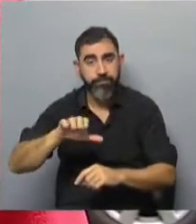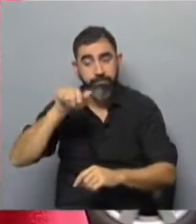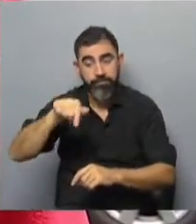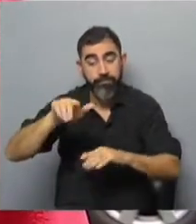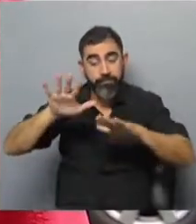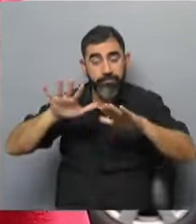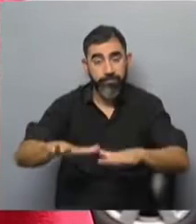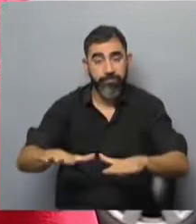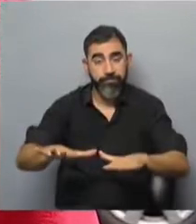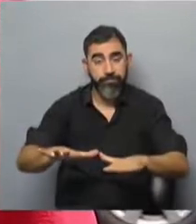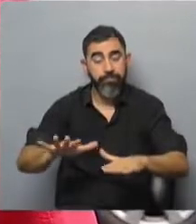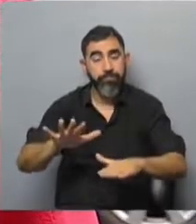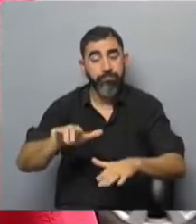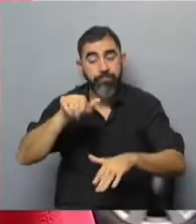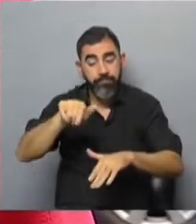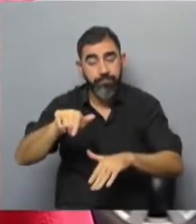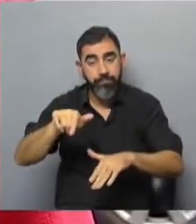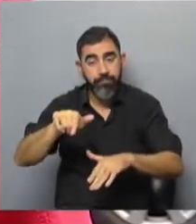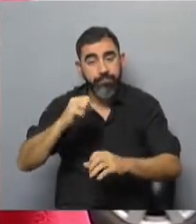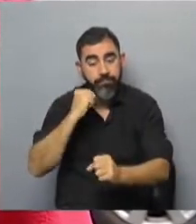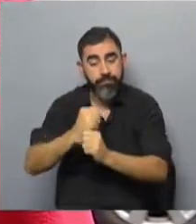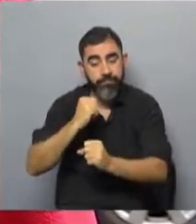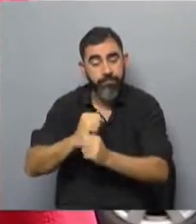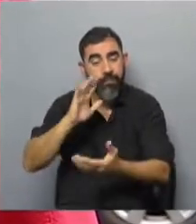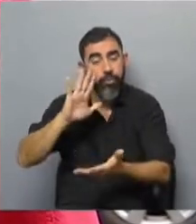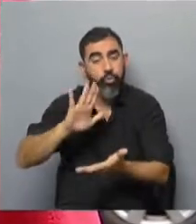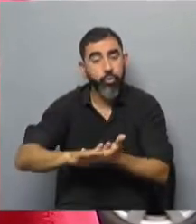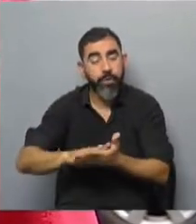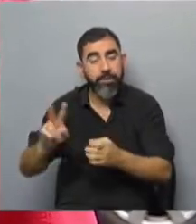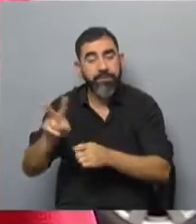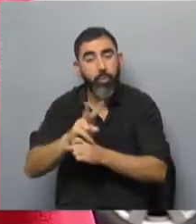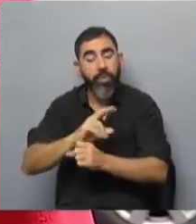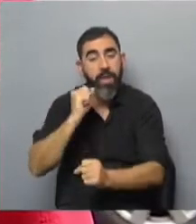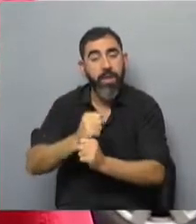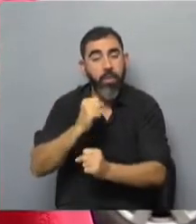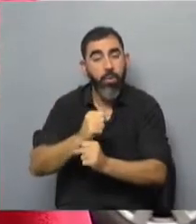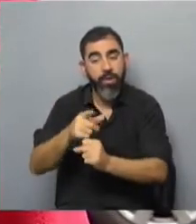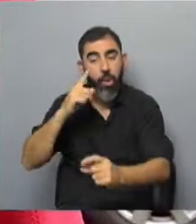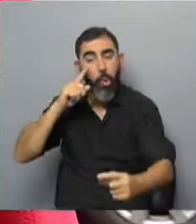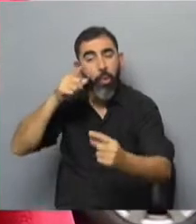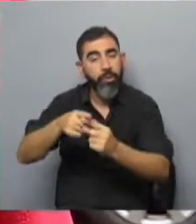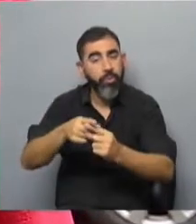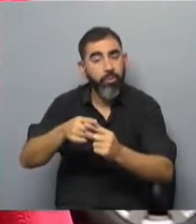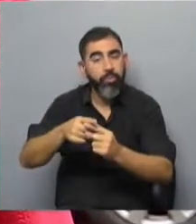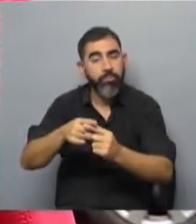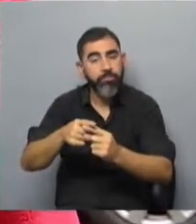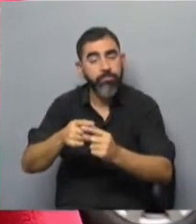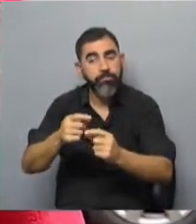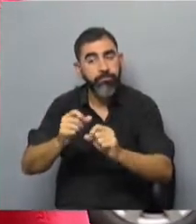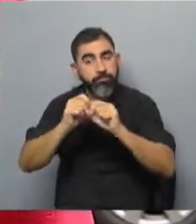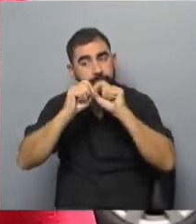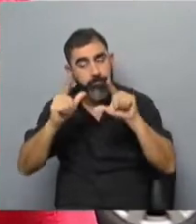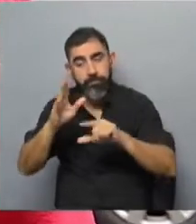este paro sea un paro en el cual se trabaje sobre la seguridad laboral. O sea, lo que tratamos de hacer con este paro es hacer un llamado de